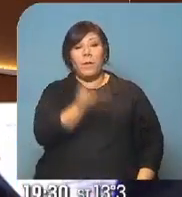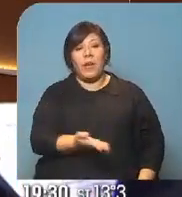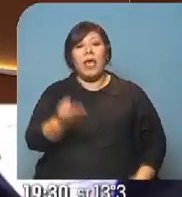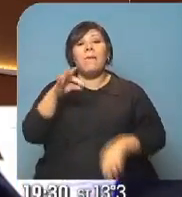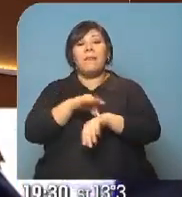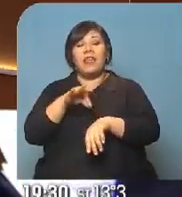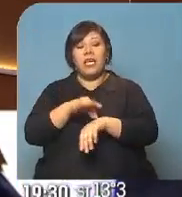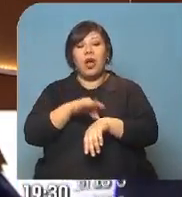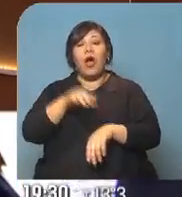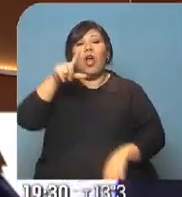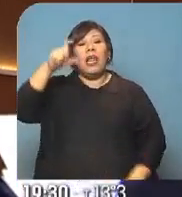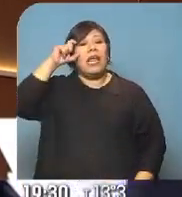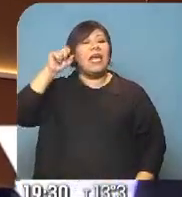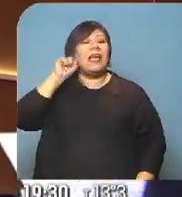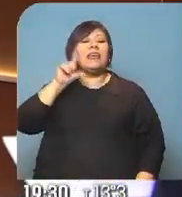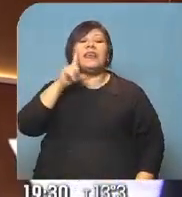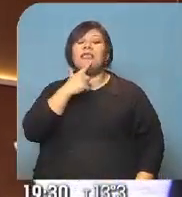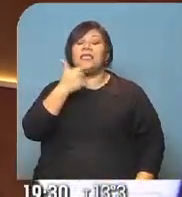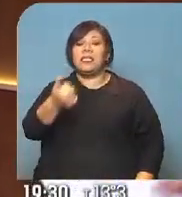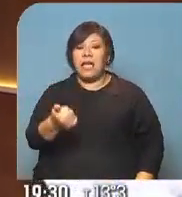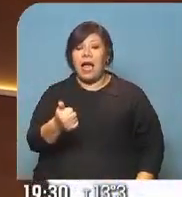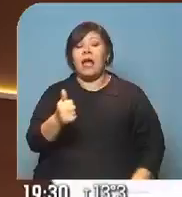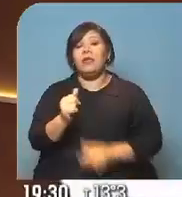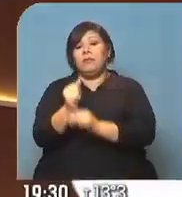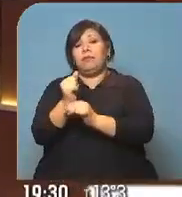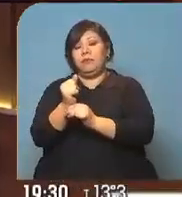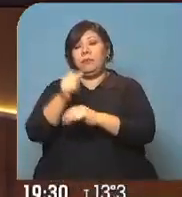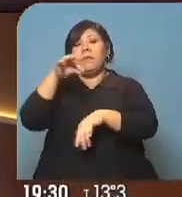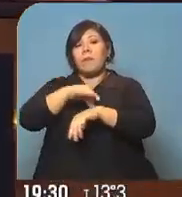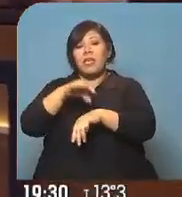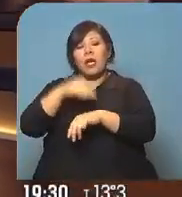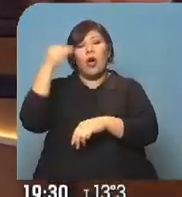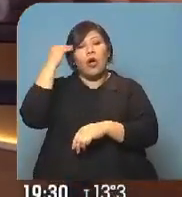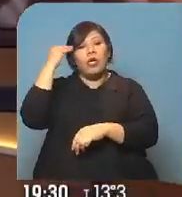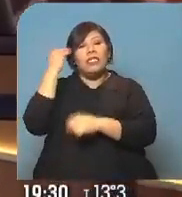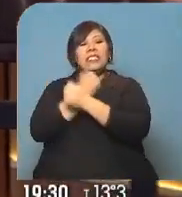legista, un reconocido psiquiatra que nos acompañó y nos ayudó a